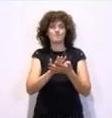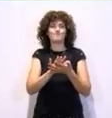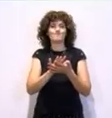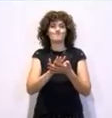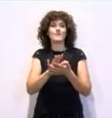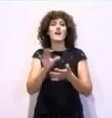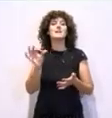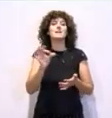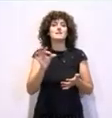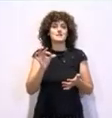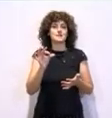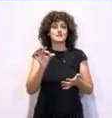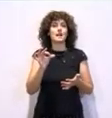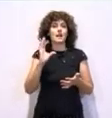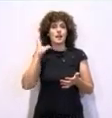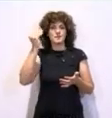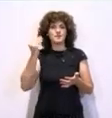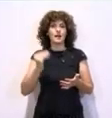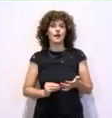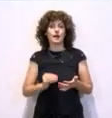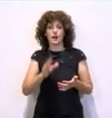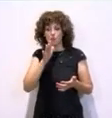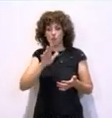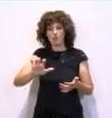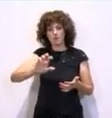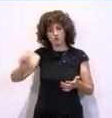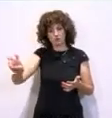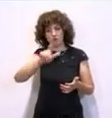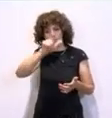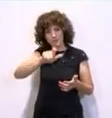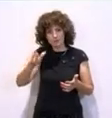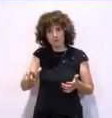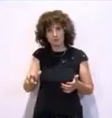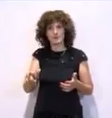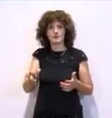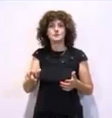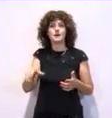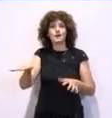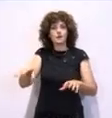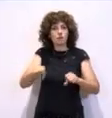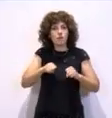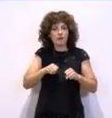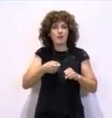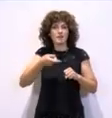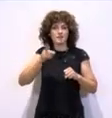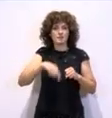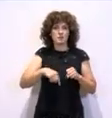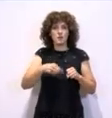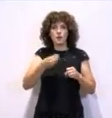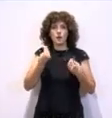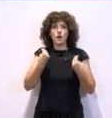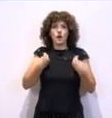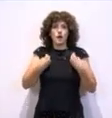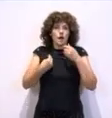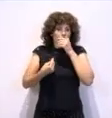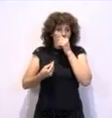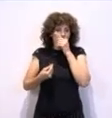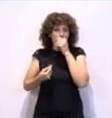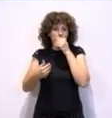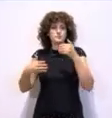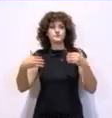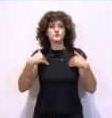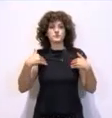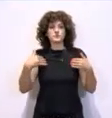es otro de los países y cuyas personas refugiadas también pues vienen sufriendo también desde hace años un problema de